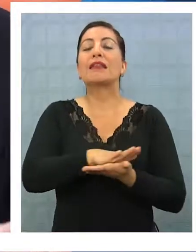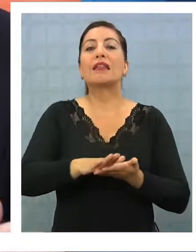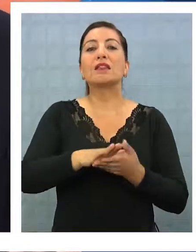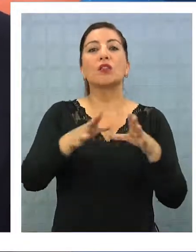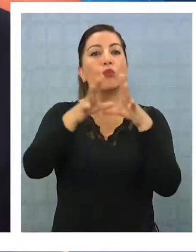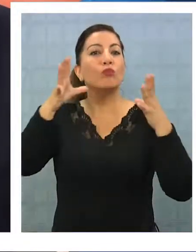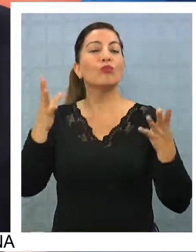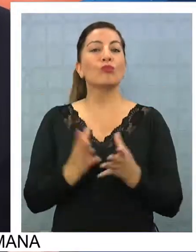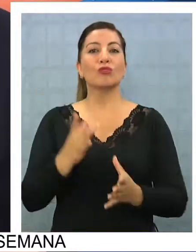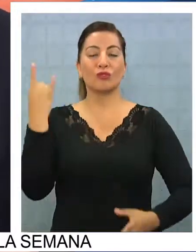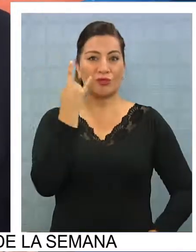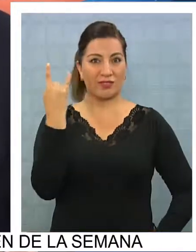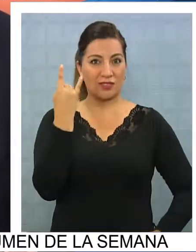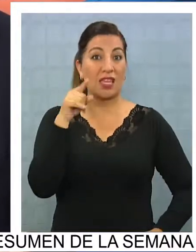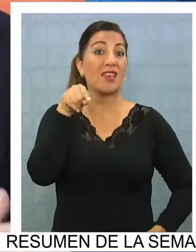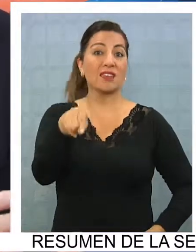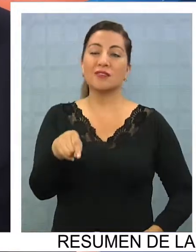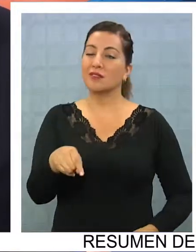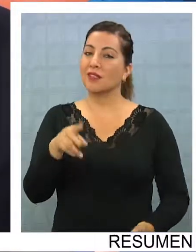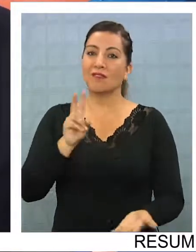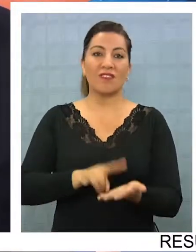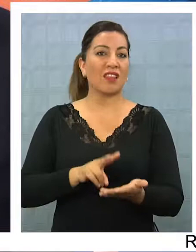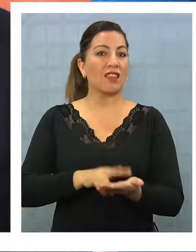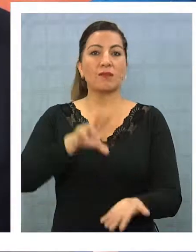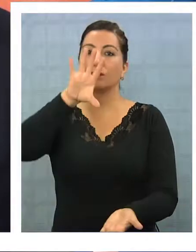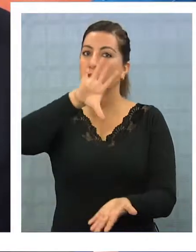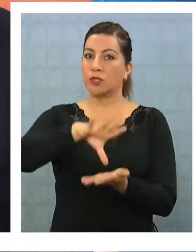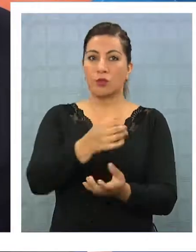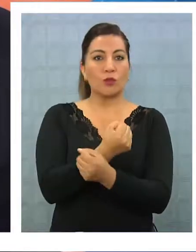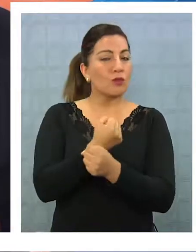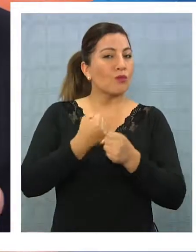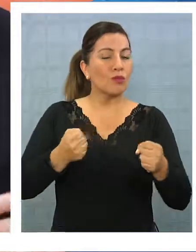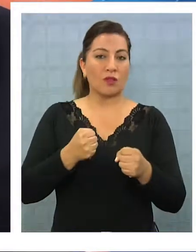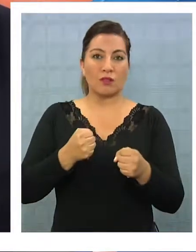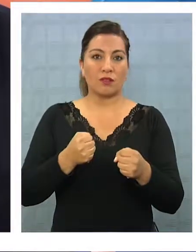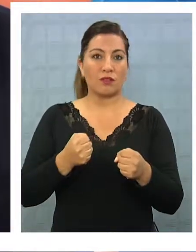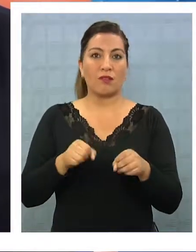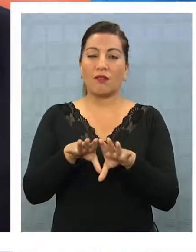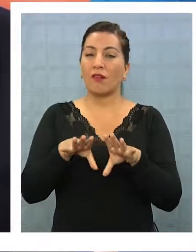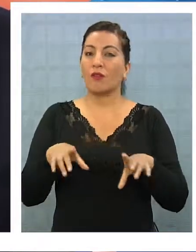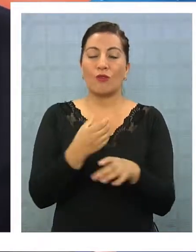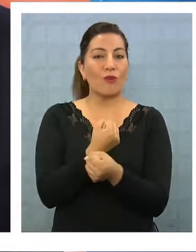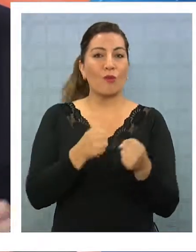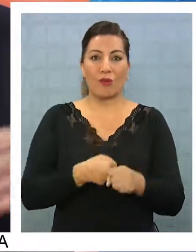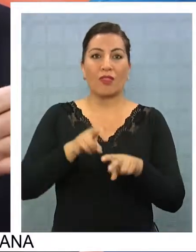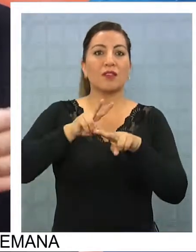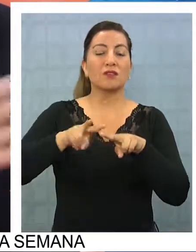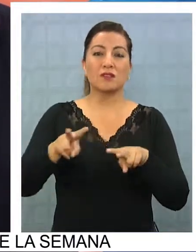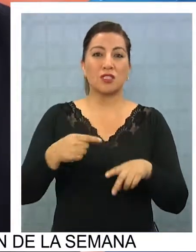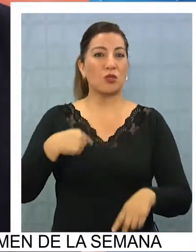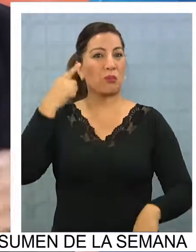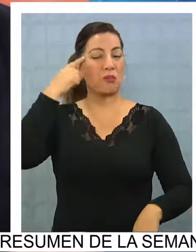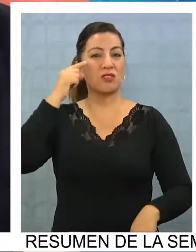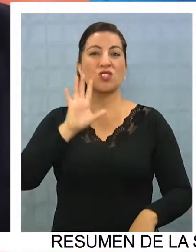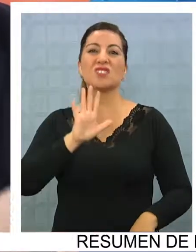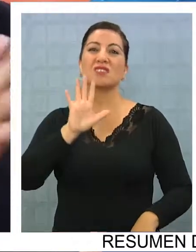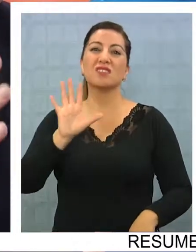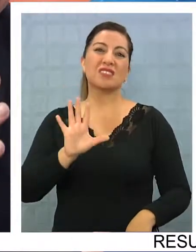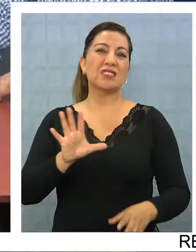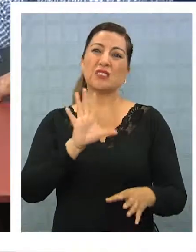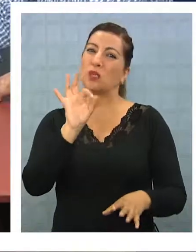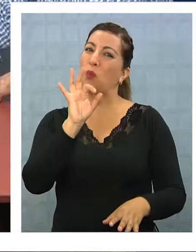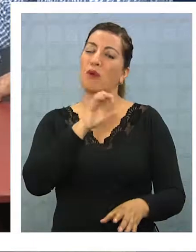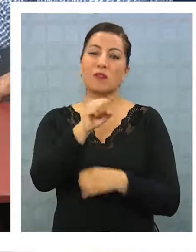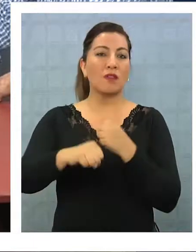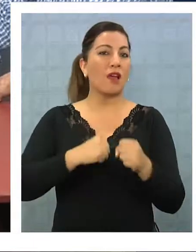gratuidad universal, cosa que efectivamente el país no está en absoluto en condiciones, probablemente por los próximos 5